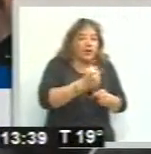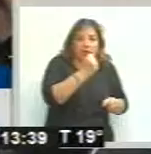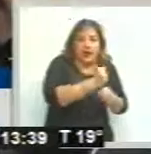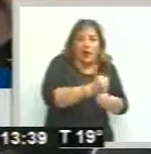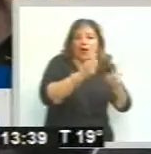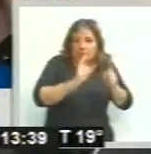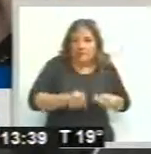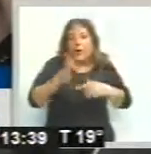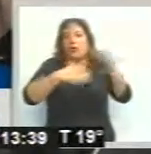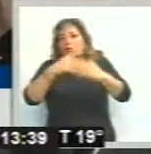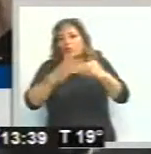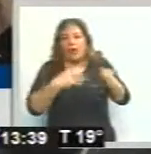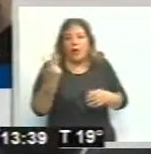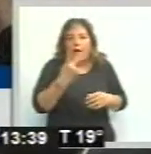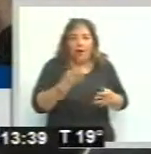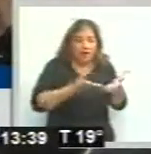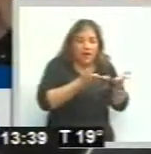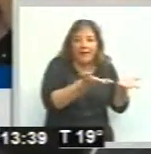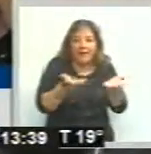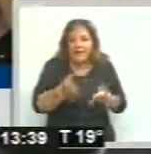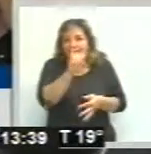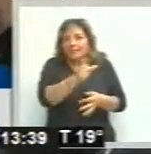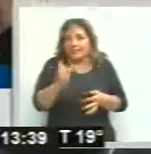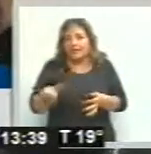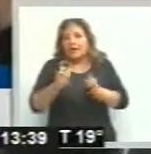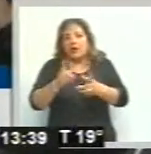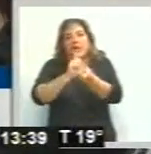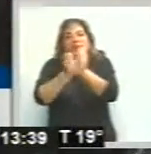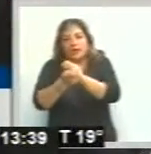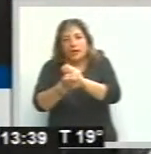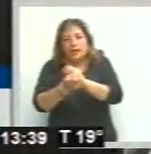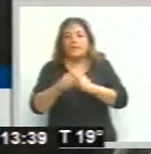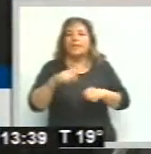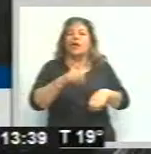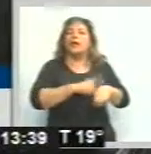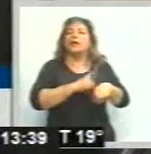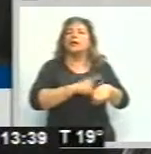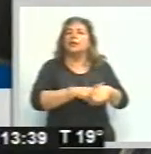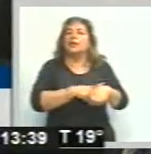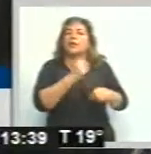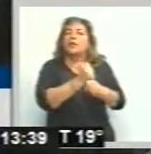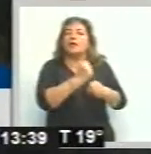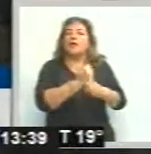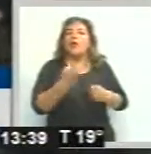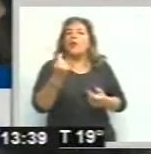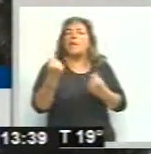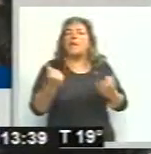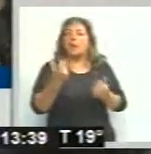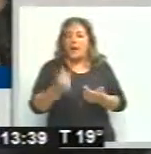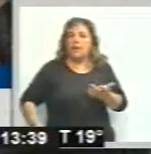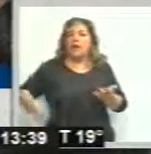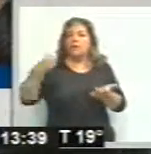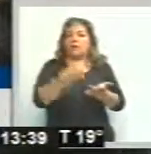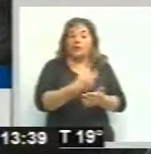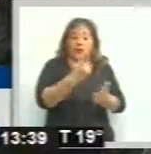pueda brindar el servicio al mismo tiempo que se van haciendo las remodelaciones necesarias. ¿Cuál es el plazo de ejecución, ministro, y el monto de inversión? El monto de inversión de esta